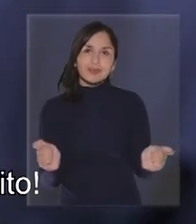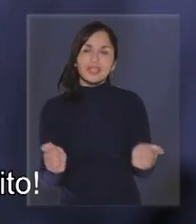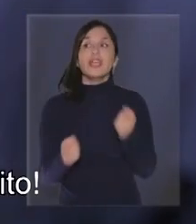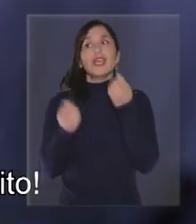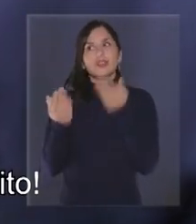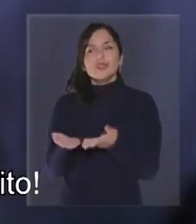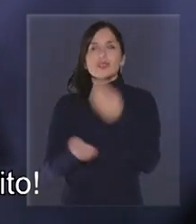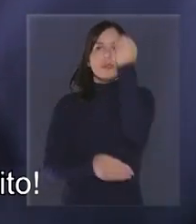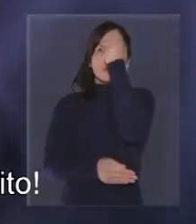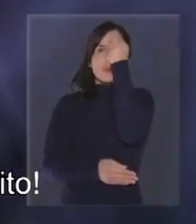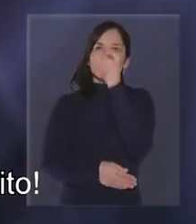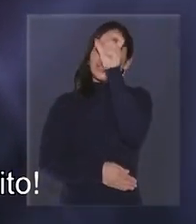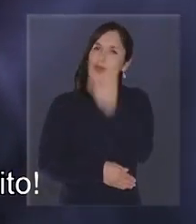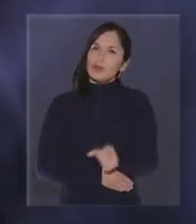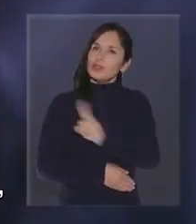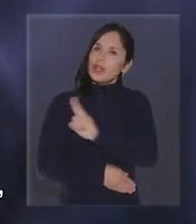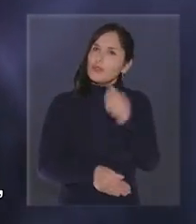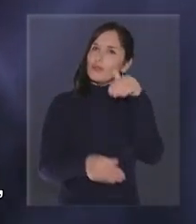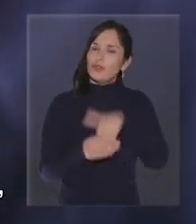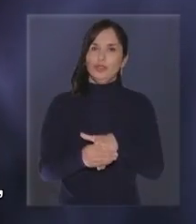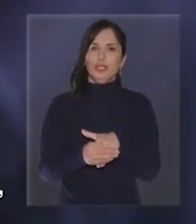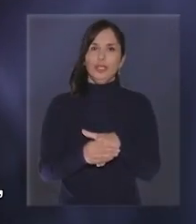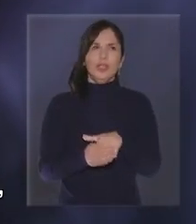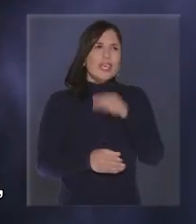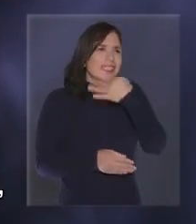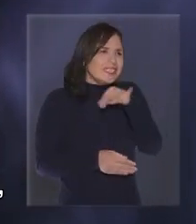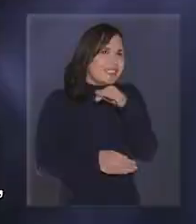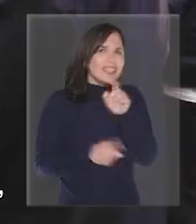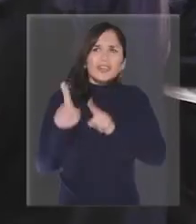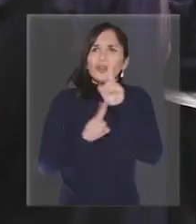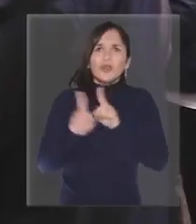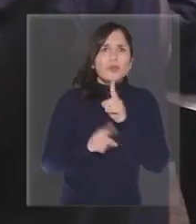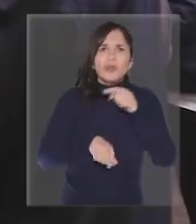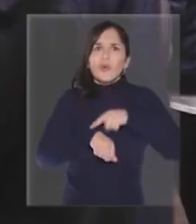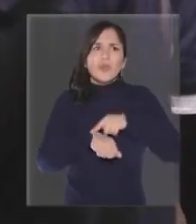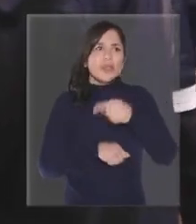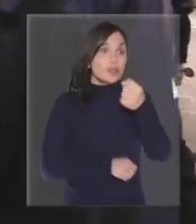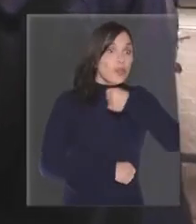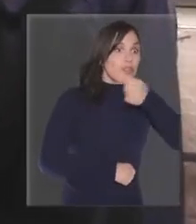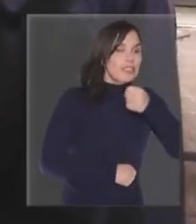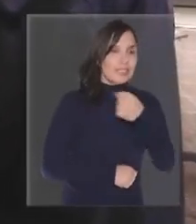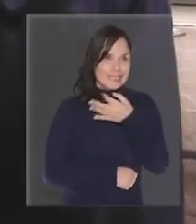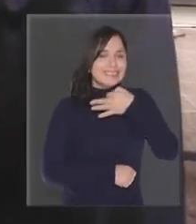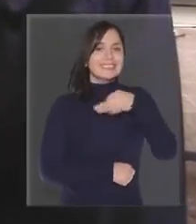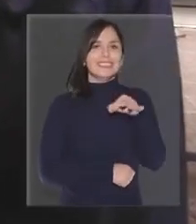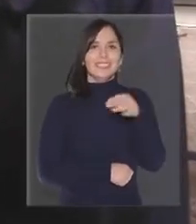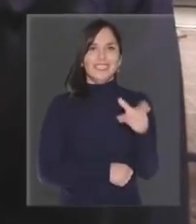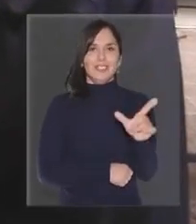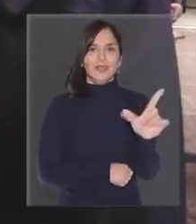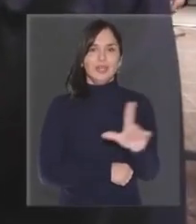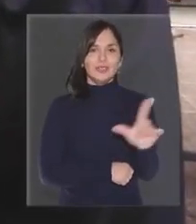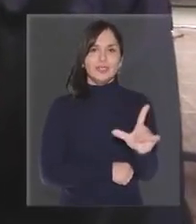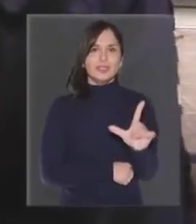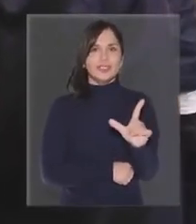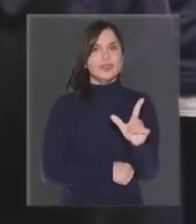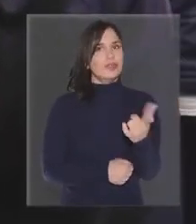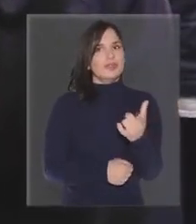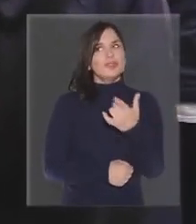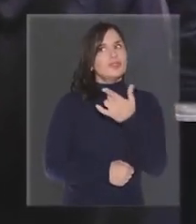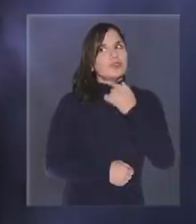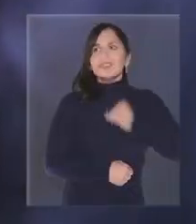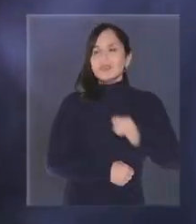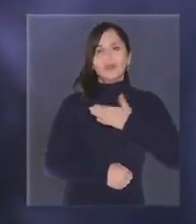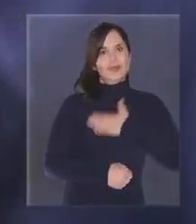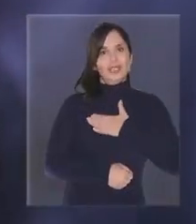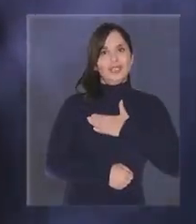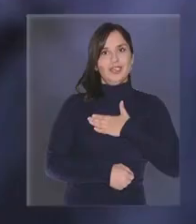eso, preocúpese del no votante un poquito y nómbrelo por ahí en alguna conferencia donde haya prensa, donde todos veamos las noticias. Porque yo siempre había querido hacer